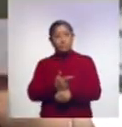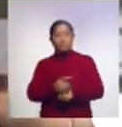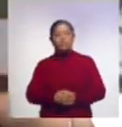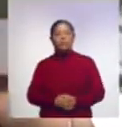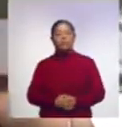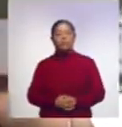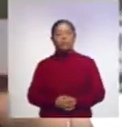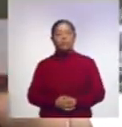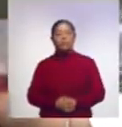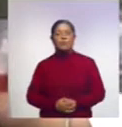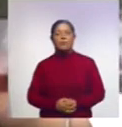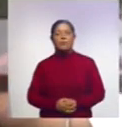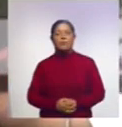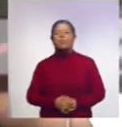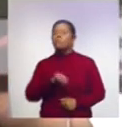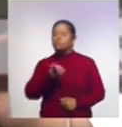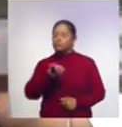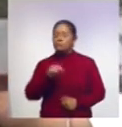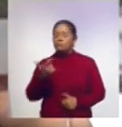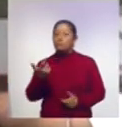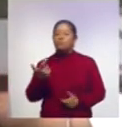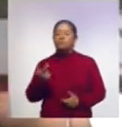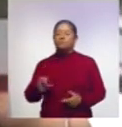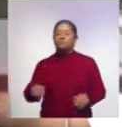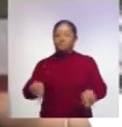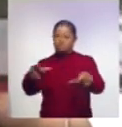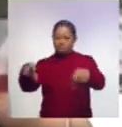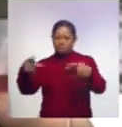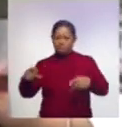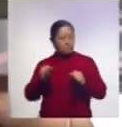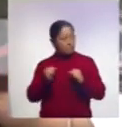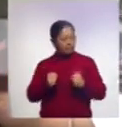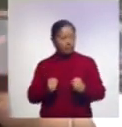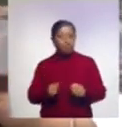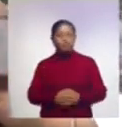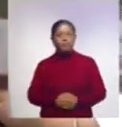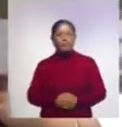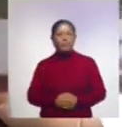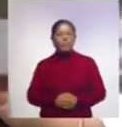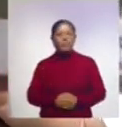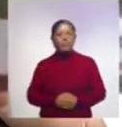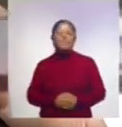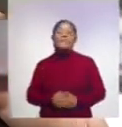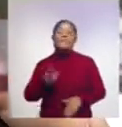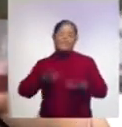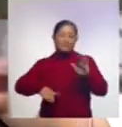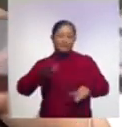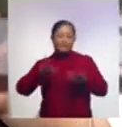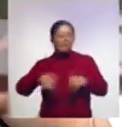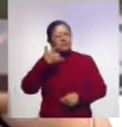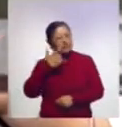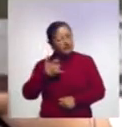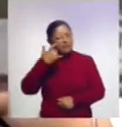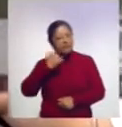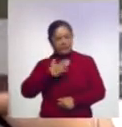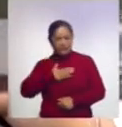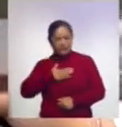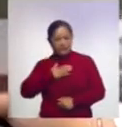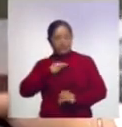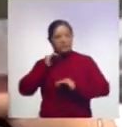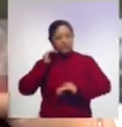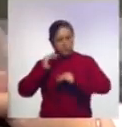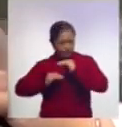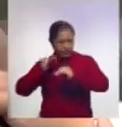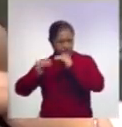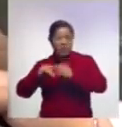ingresos muy, muy sólida. Lógicamente todo depende del esfuerzo que uno ponga en el proceso, porque no